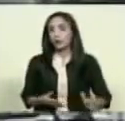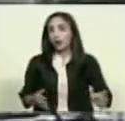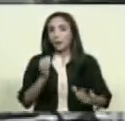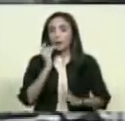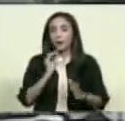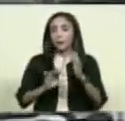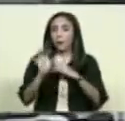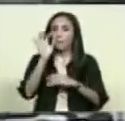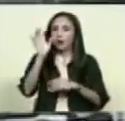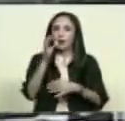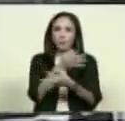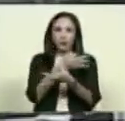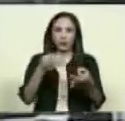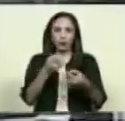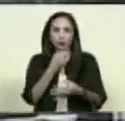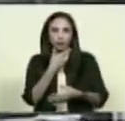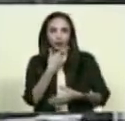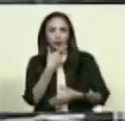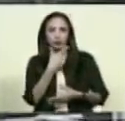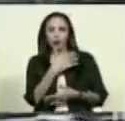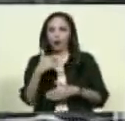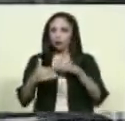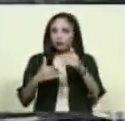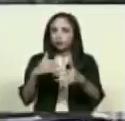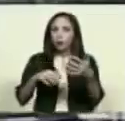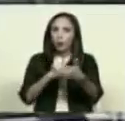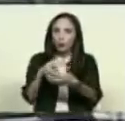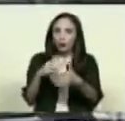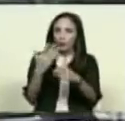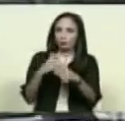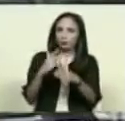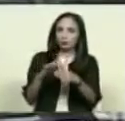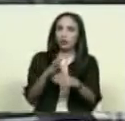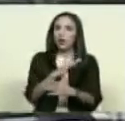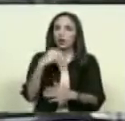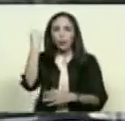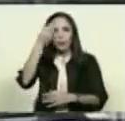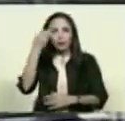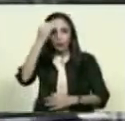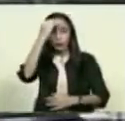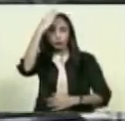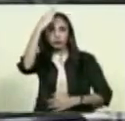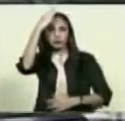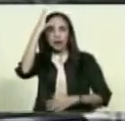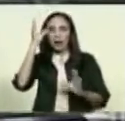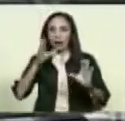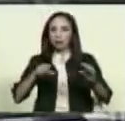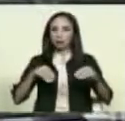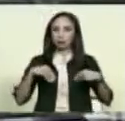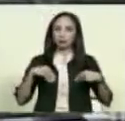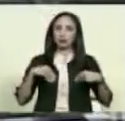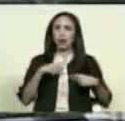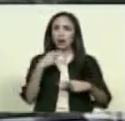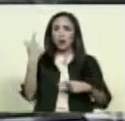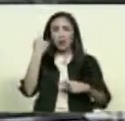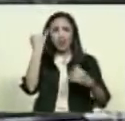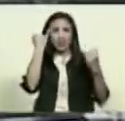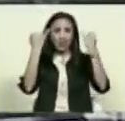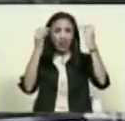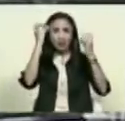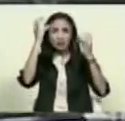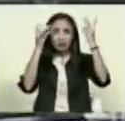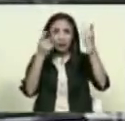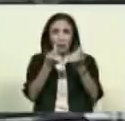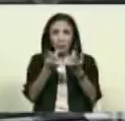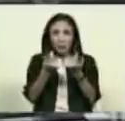grande, una patria buena, para superar los problemas que tenemos hay que pensar en grande. No nos podemos quedar en chiquitico. Ay, ya